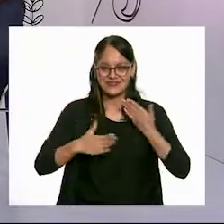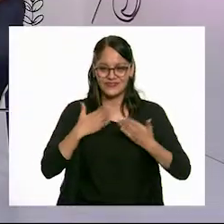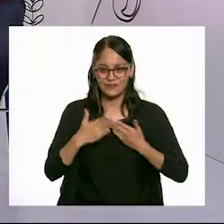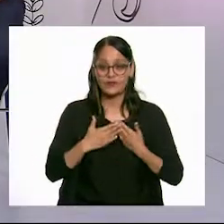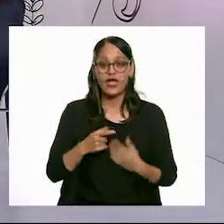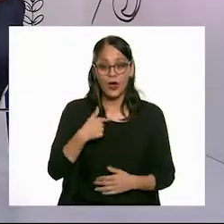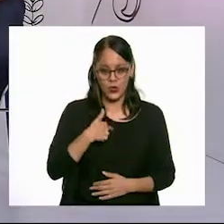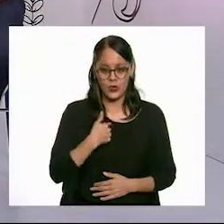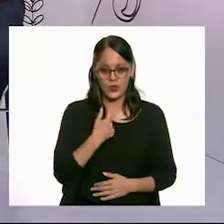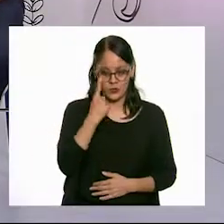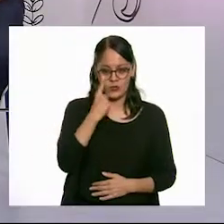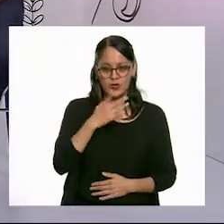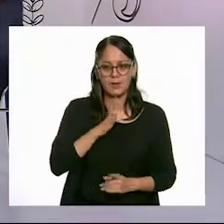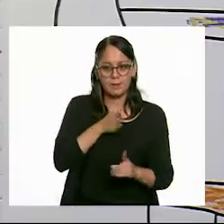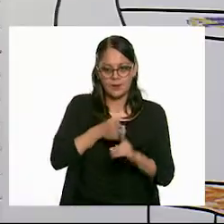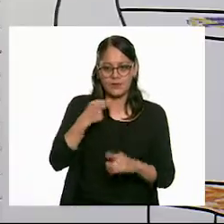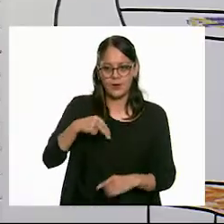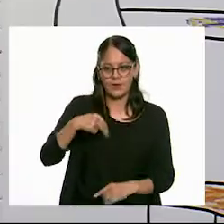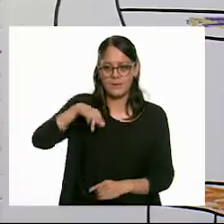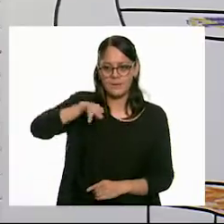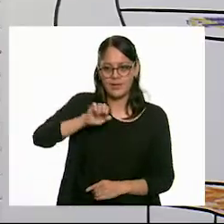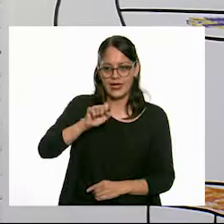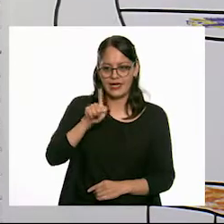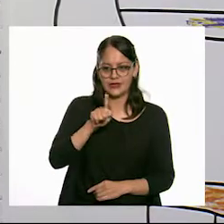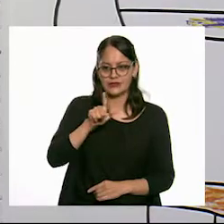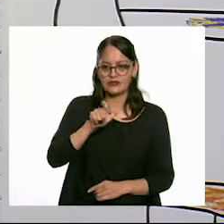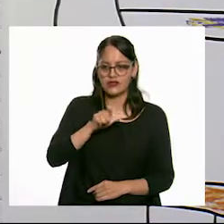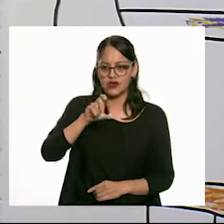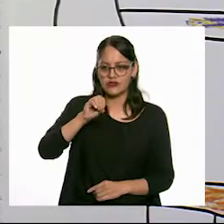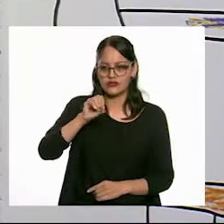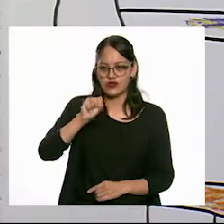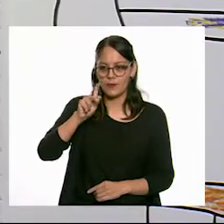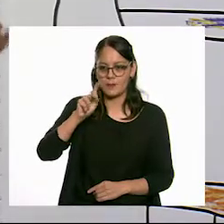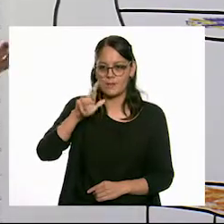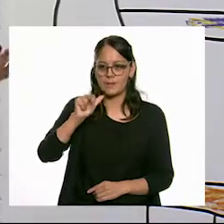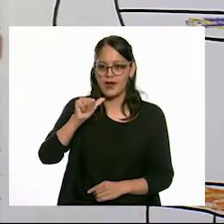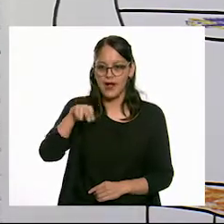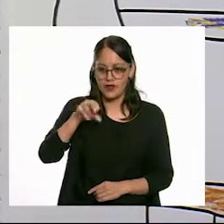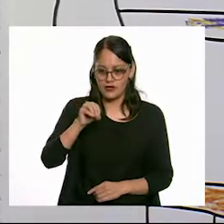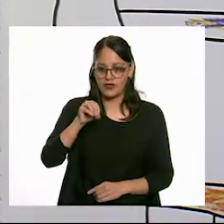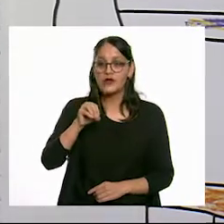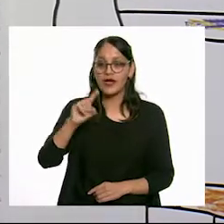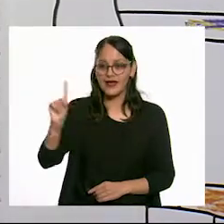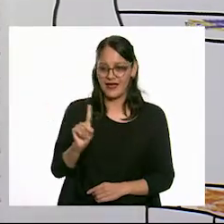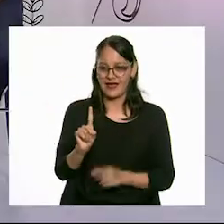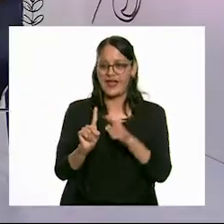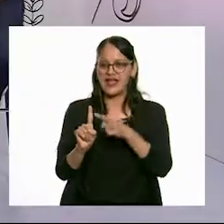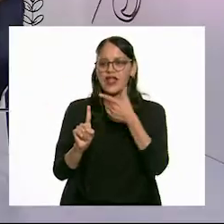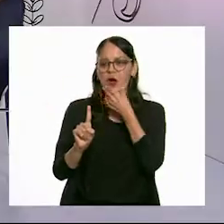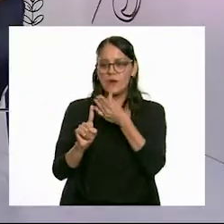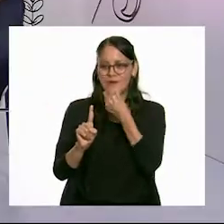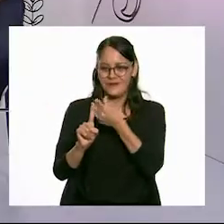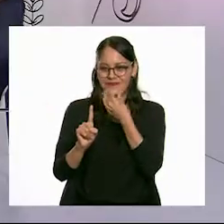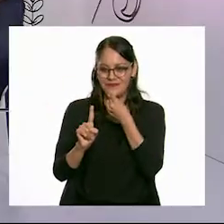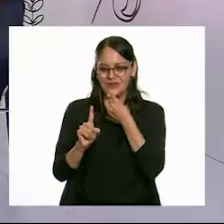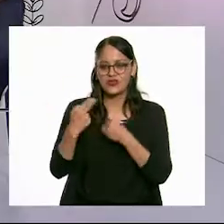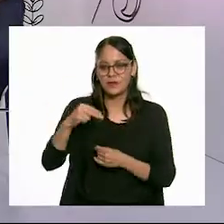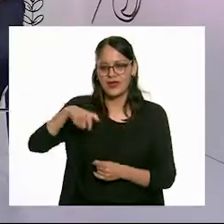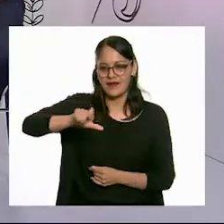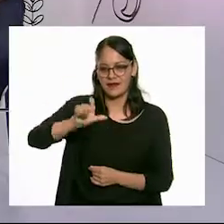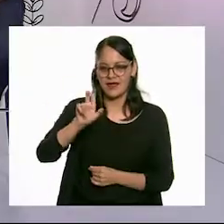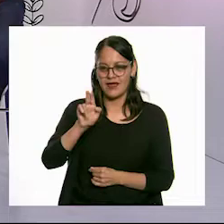para mi tesitura, que soy mezzosoprano. Bueno, la mezzosoprano es un personaje masculino que se llama Querubino, ajá, y